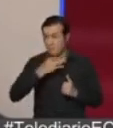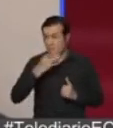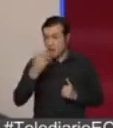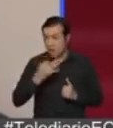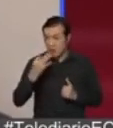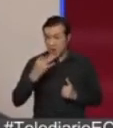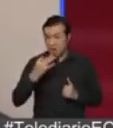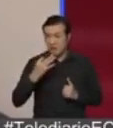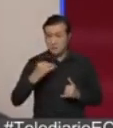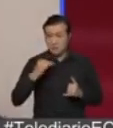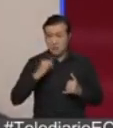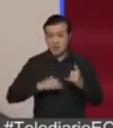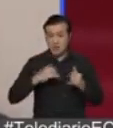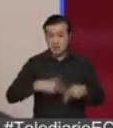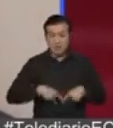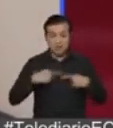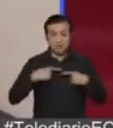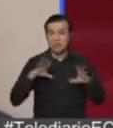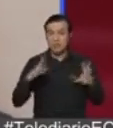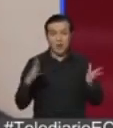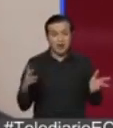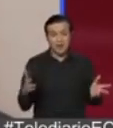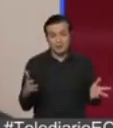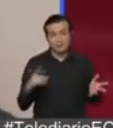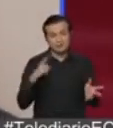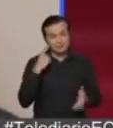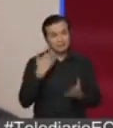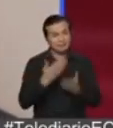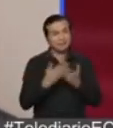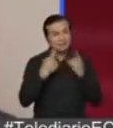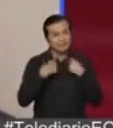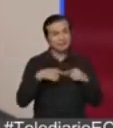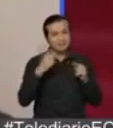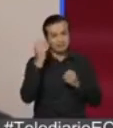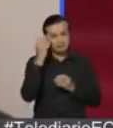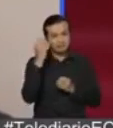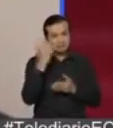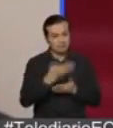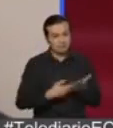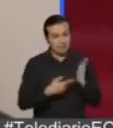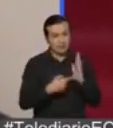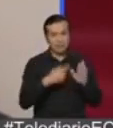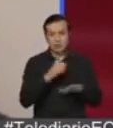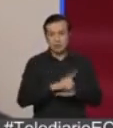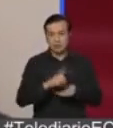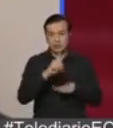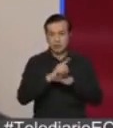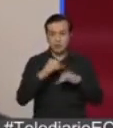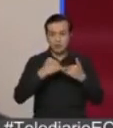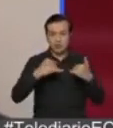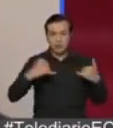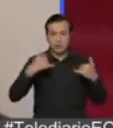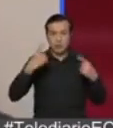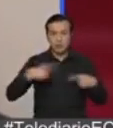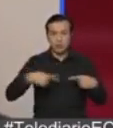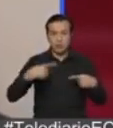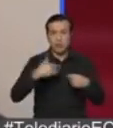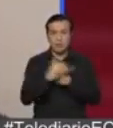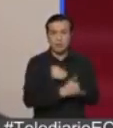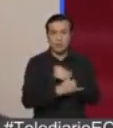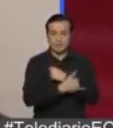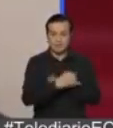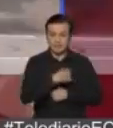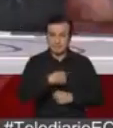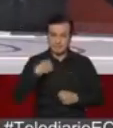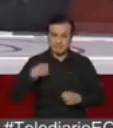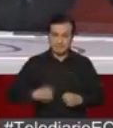no tienen vida como tal. Eso se ratifica también en lo que menciona el informe de la Dirección de Aduanas de China.